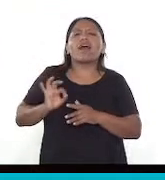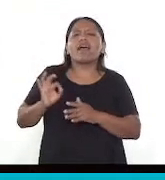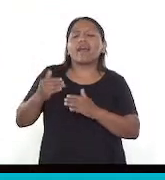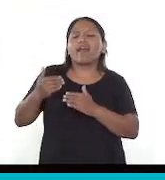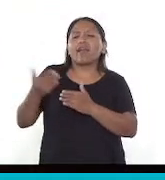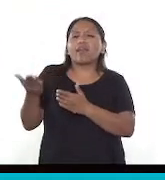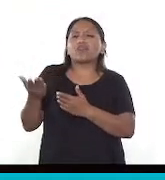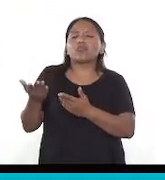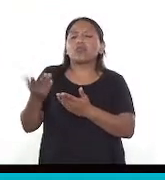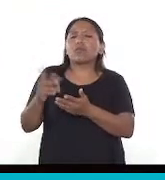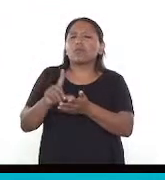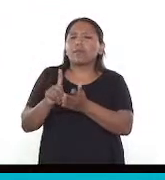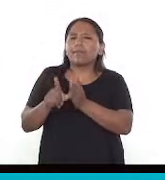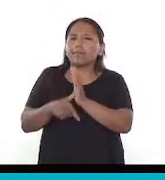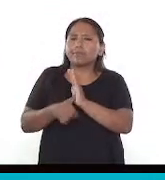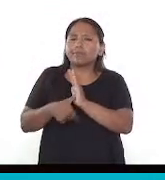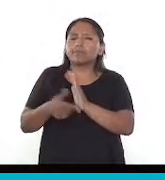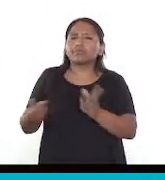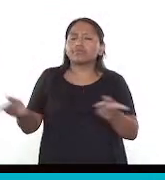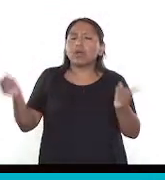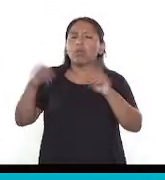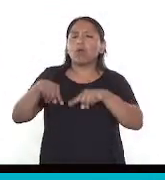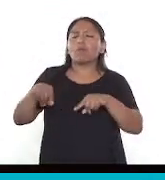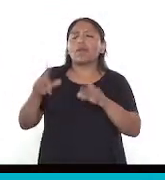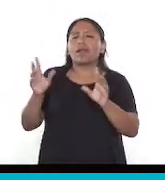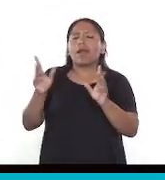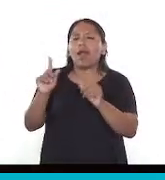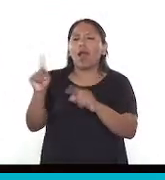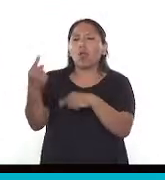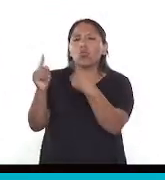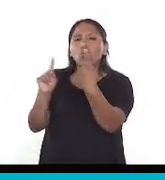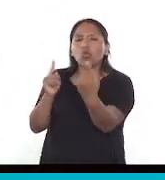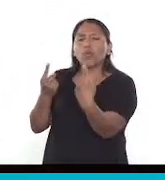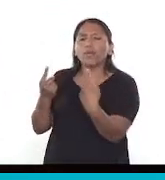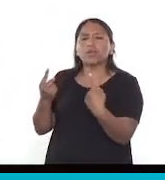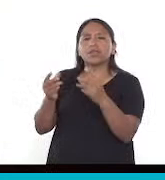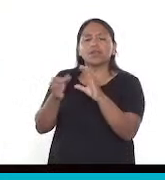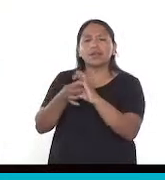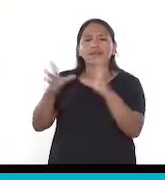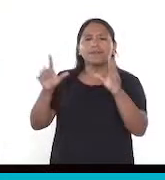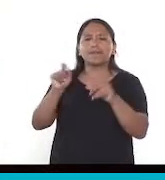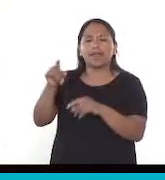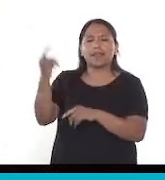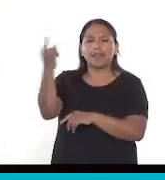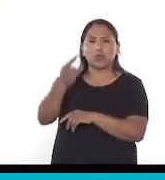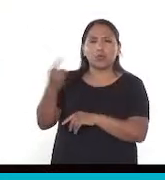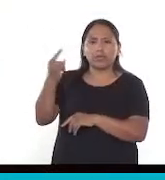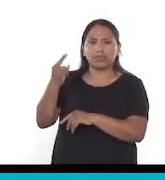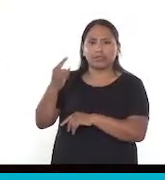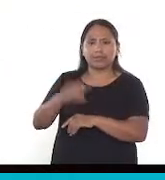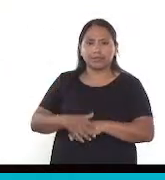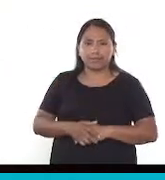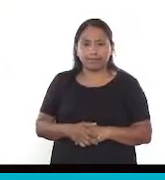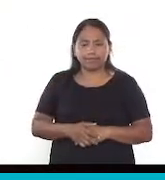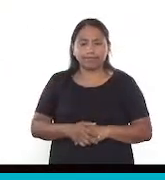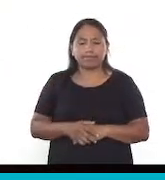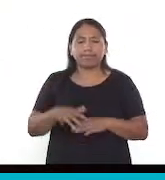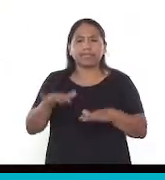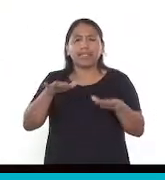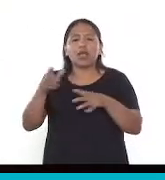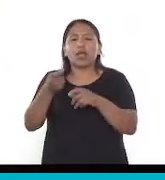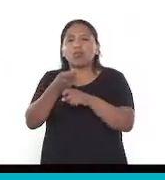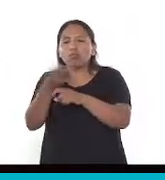restablecer la autonomía de cada una de ellas el ejercicio plural y